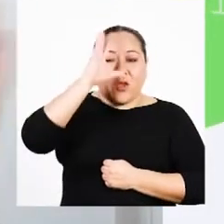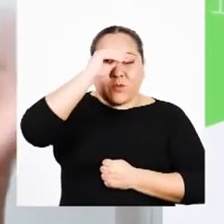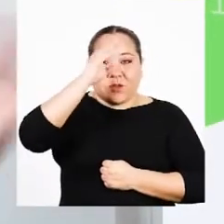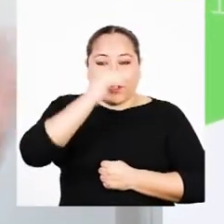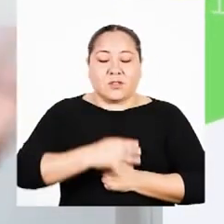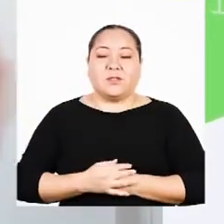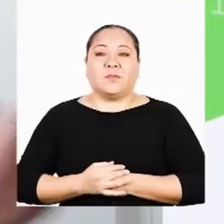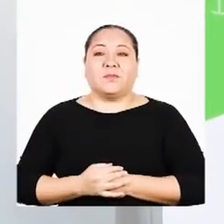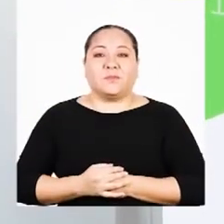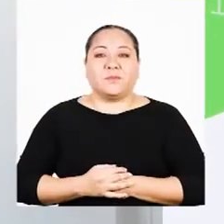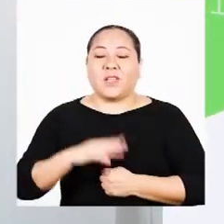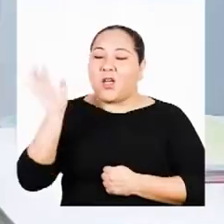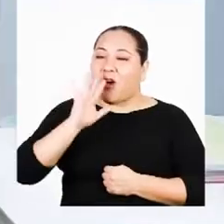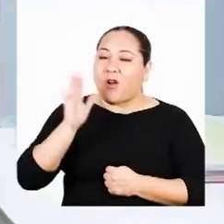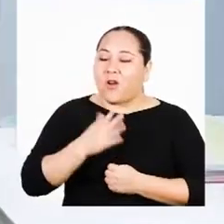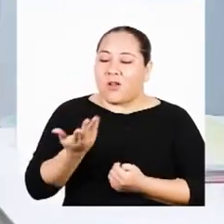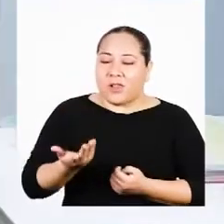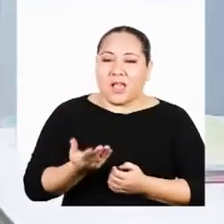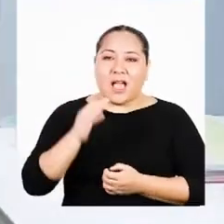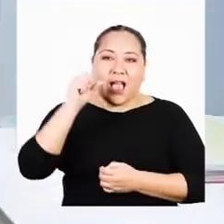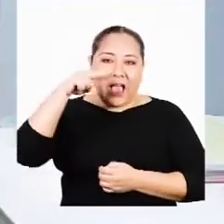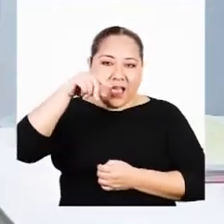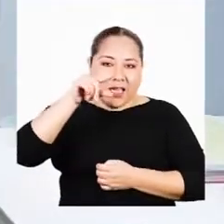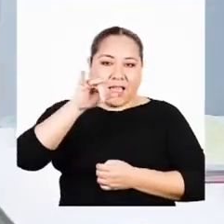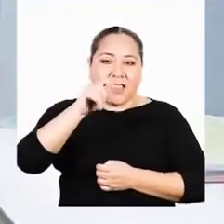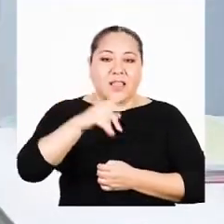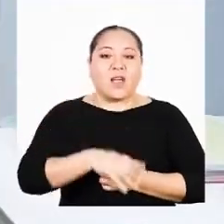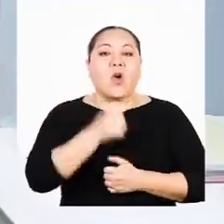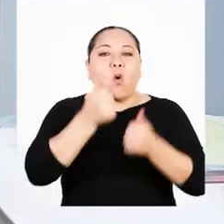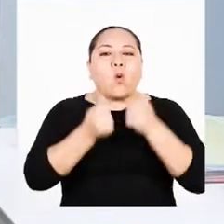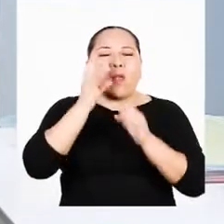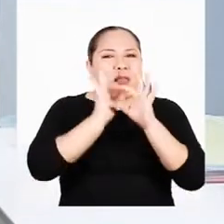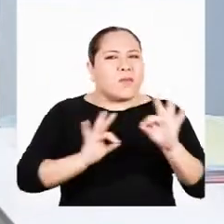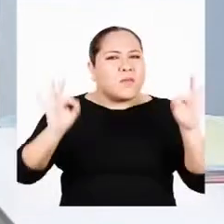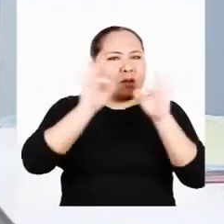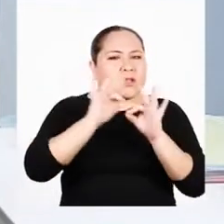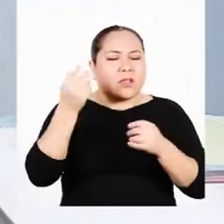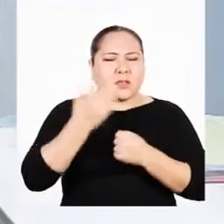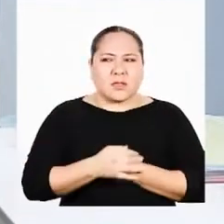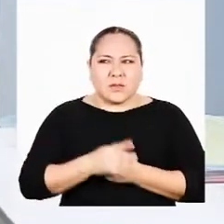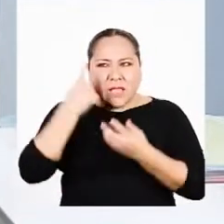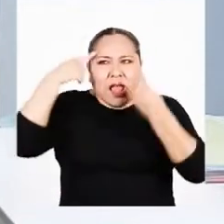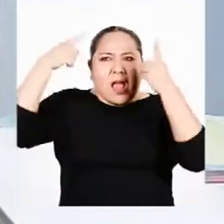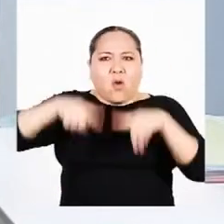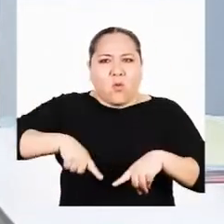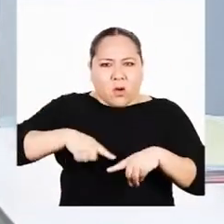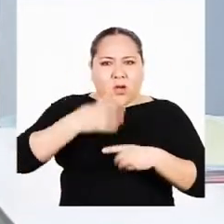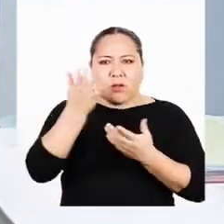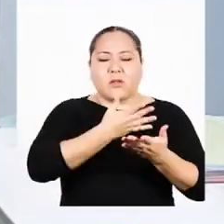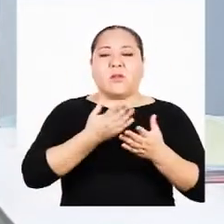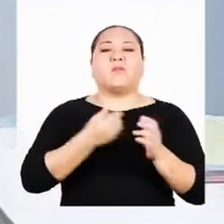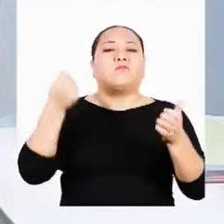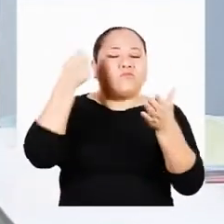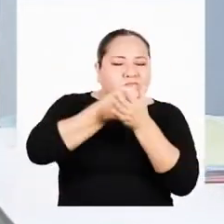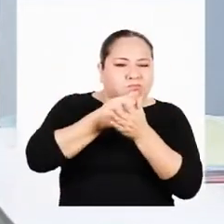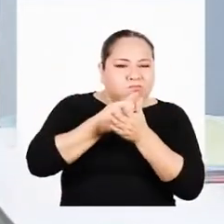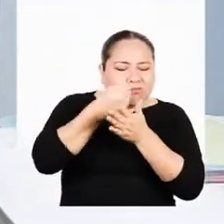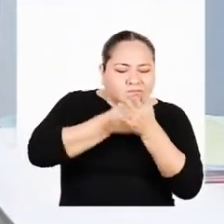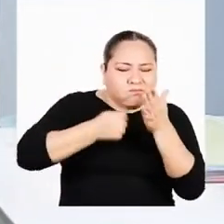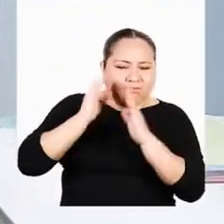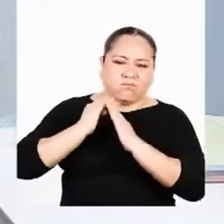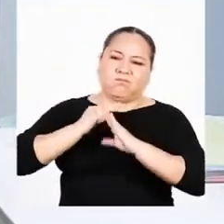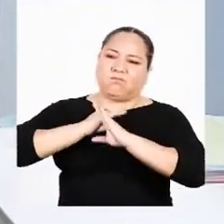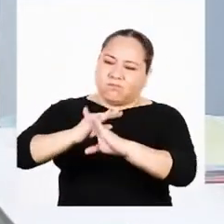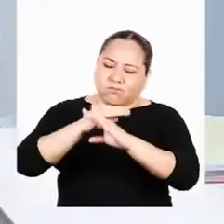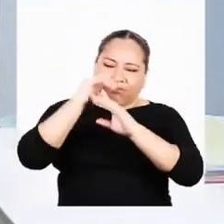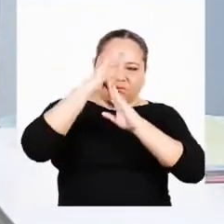Yamile, hola chicos y chicas. Hola, estimada Ángela. ¿Cuál es la importancia de la Convención relativa a la lucha contra